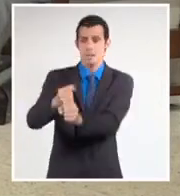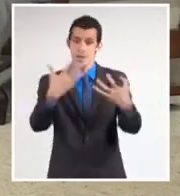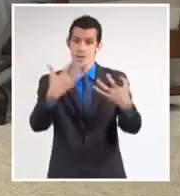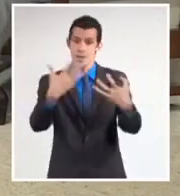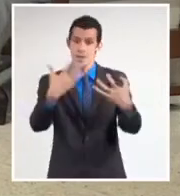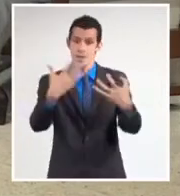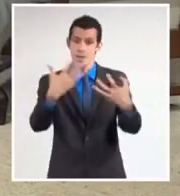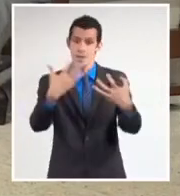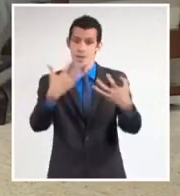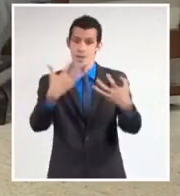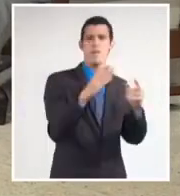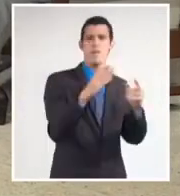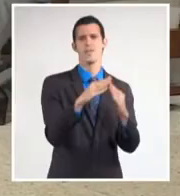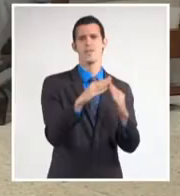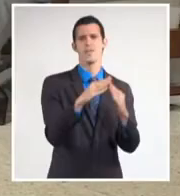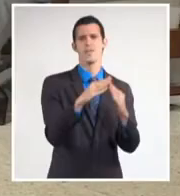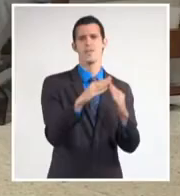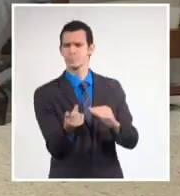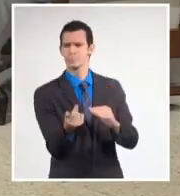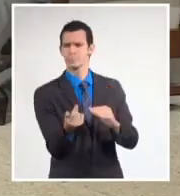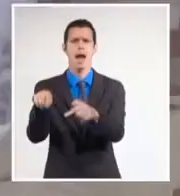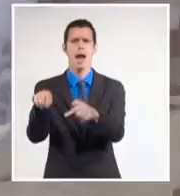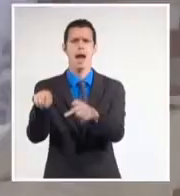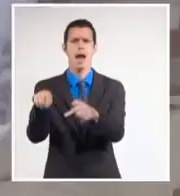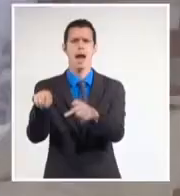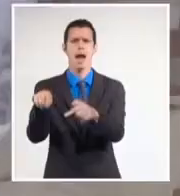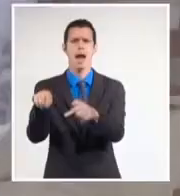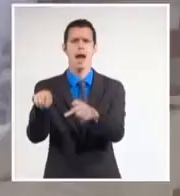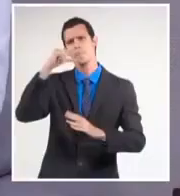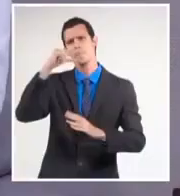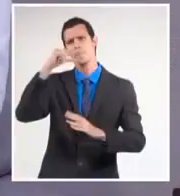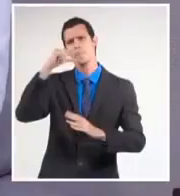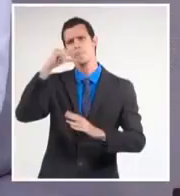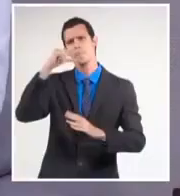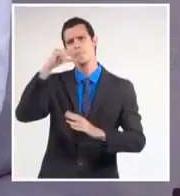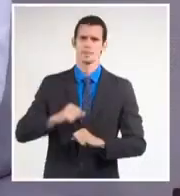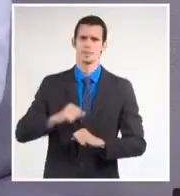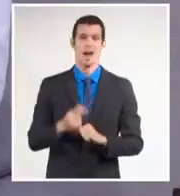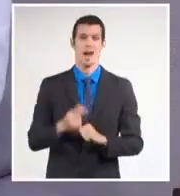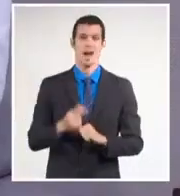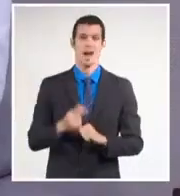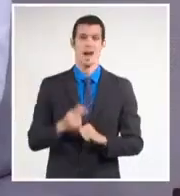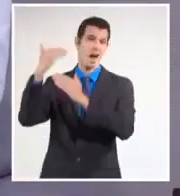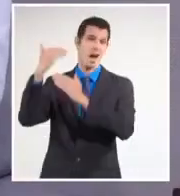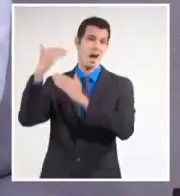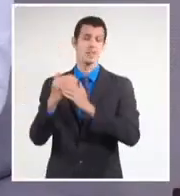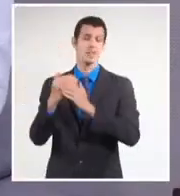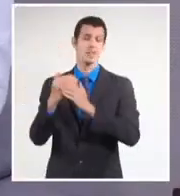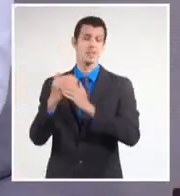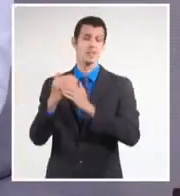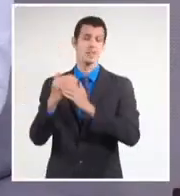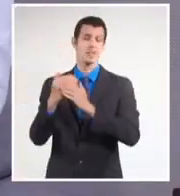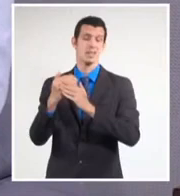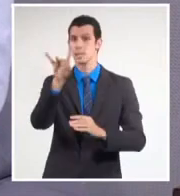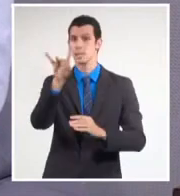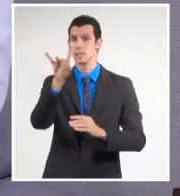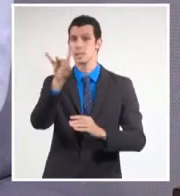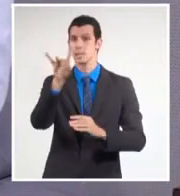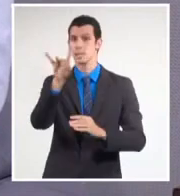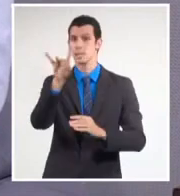comenzar este pase, significa que no se hacía nada y que como que moría ese escenario. Y entonces es